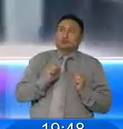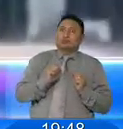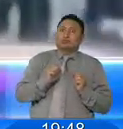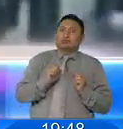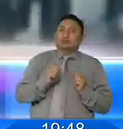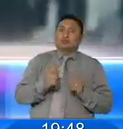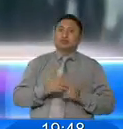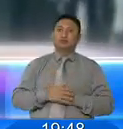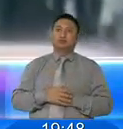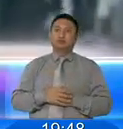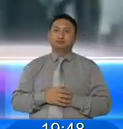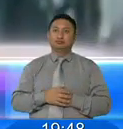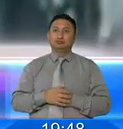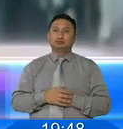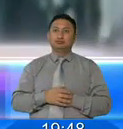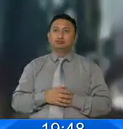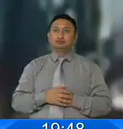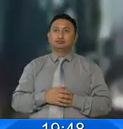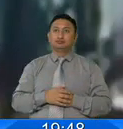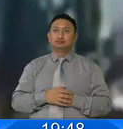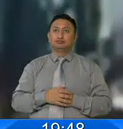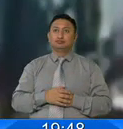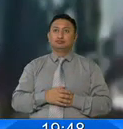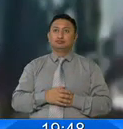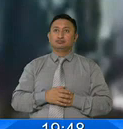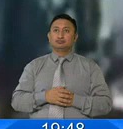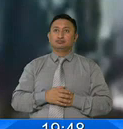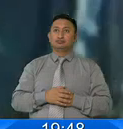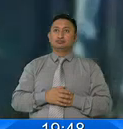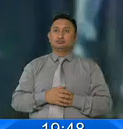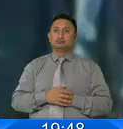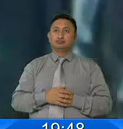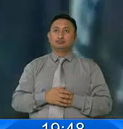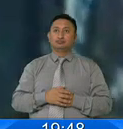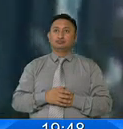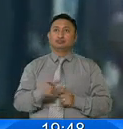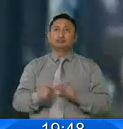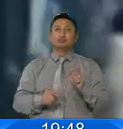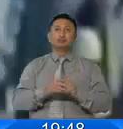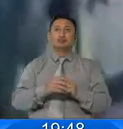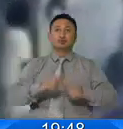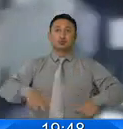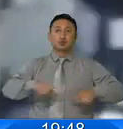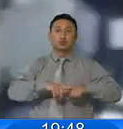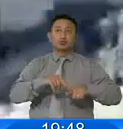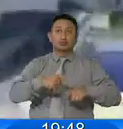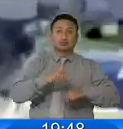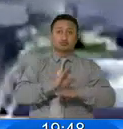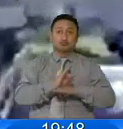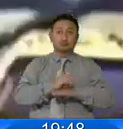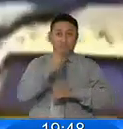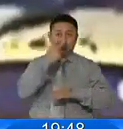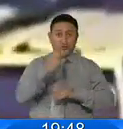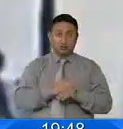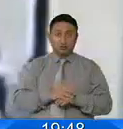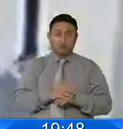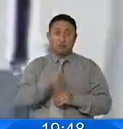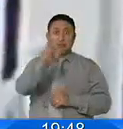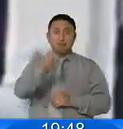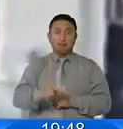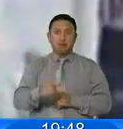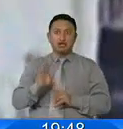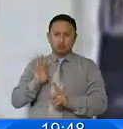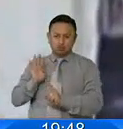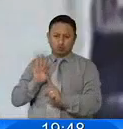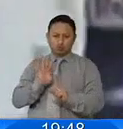años observa aterrorizado la escalofriante escena. Moradores del sector que fueron testigos del hecho siguieron y capturaron